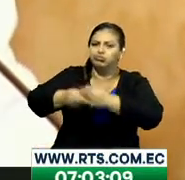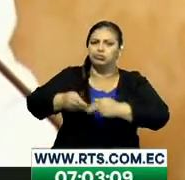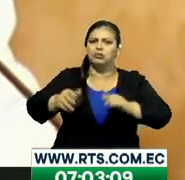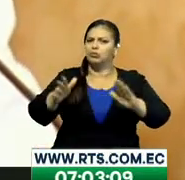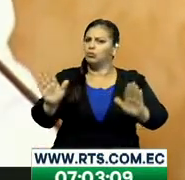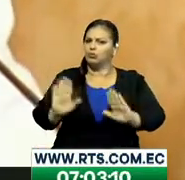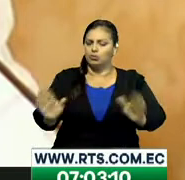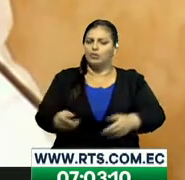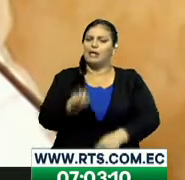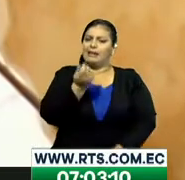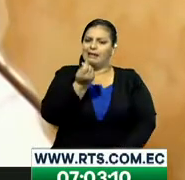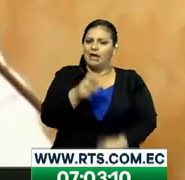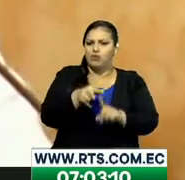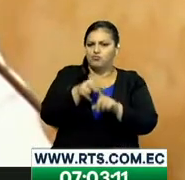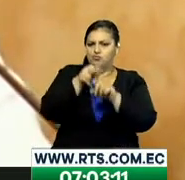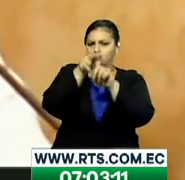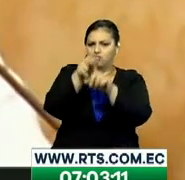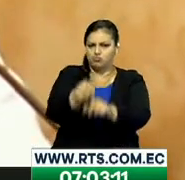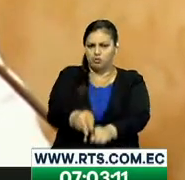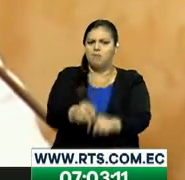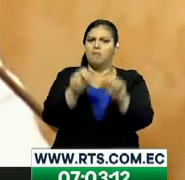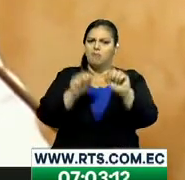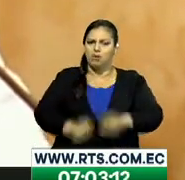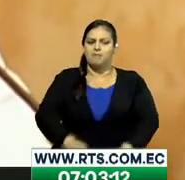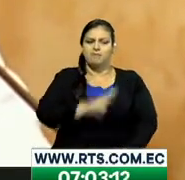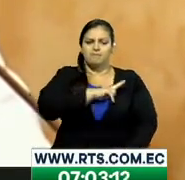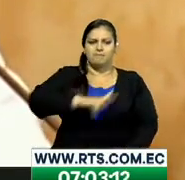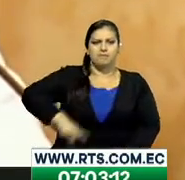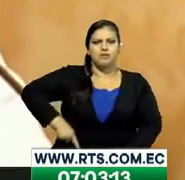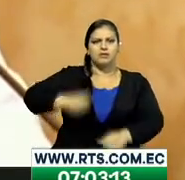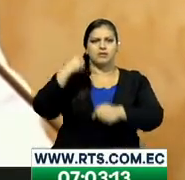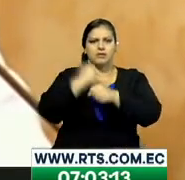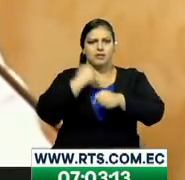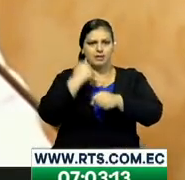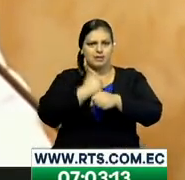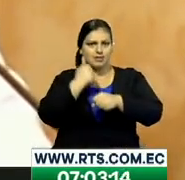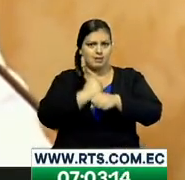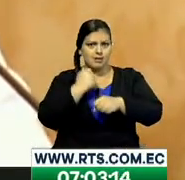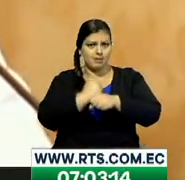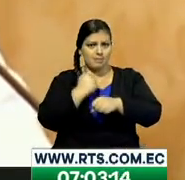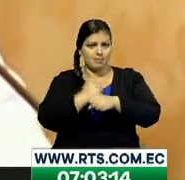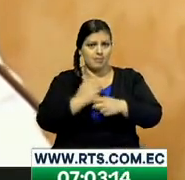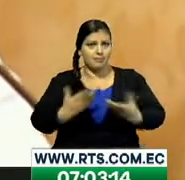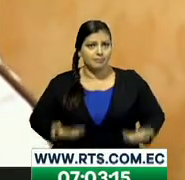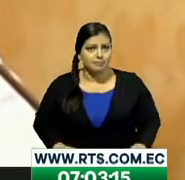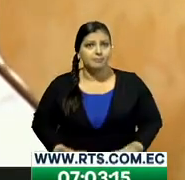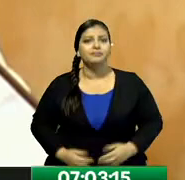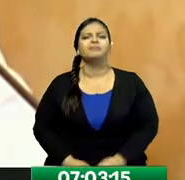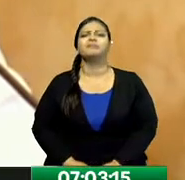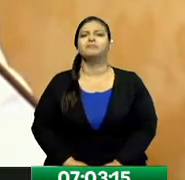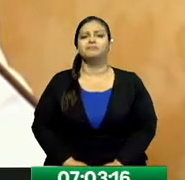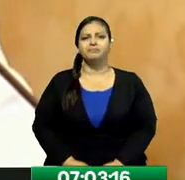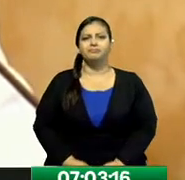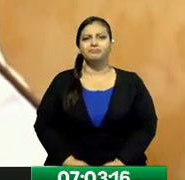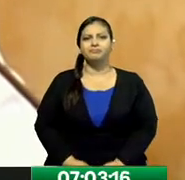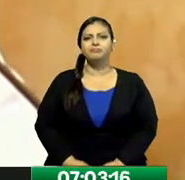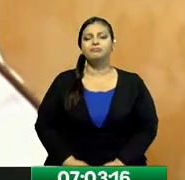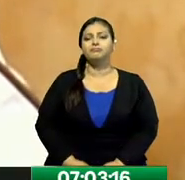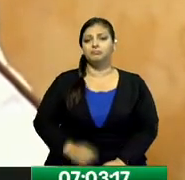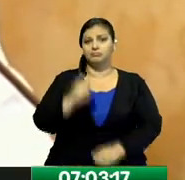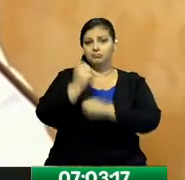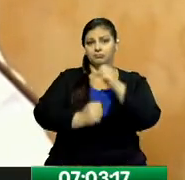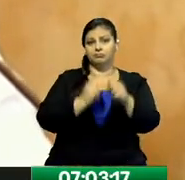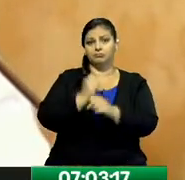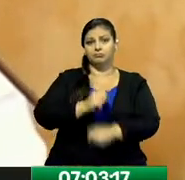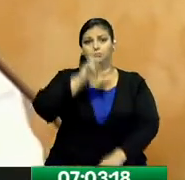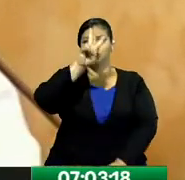de Oportunidades, que esperamos empiece a funcionar efectivamente a fines de este año